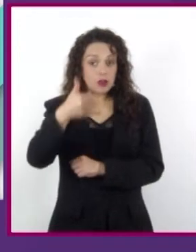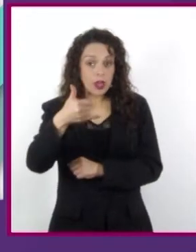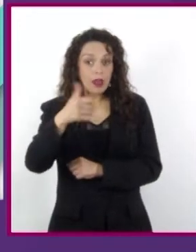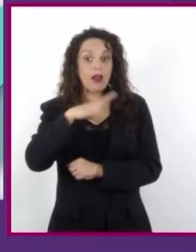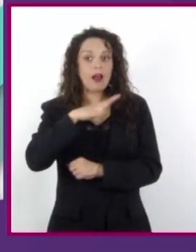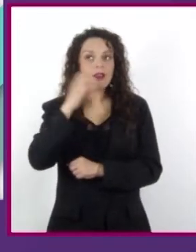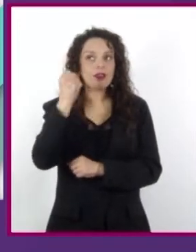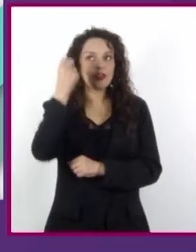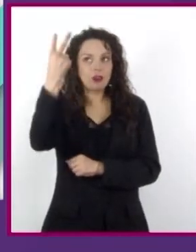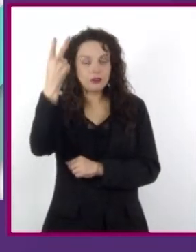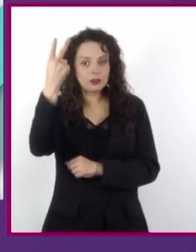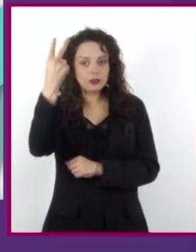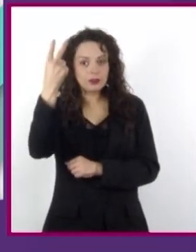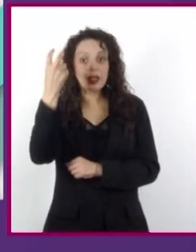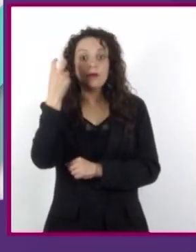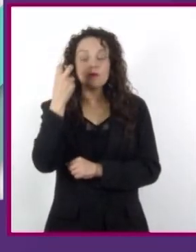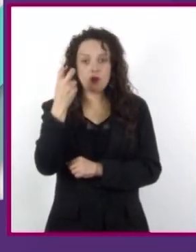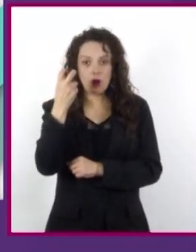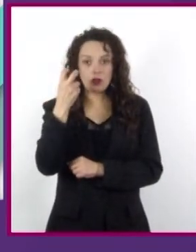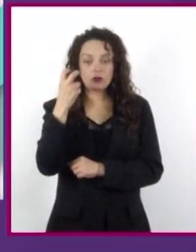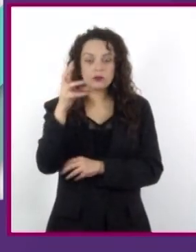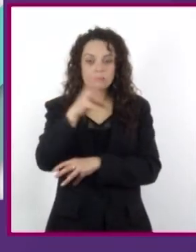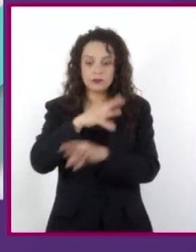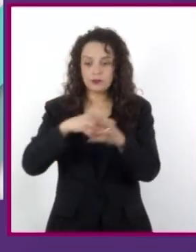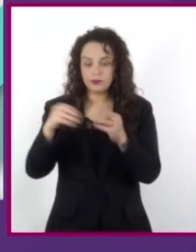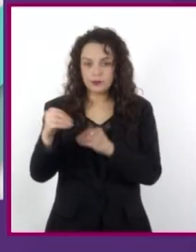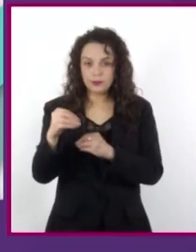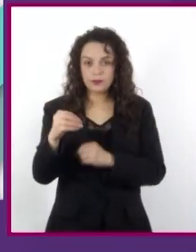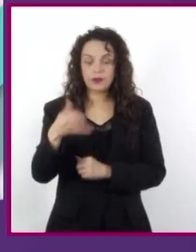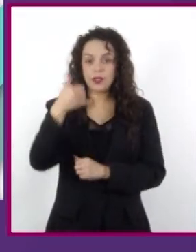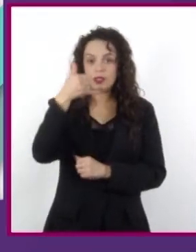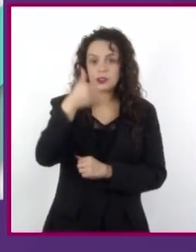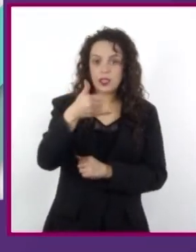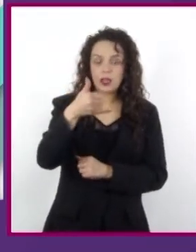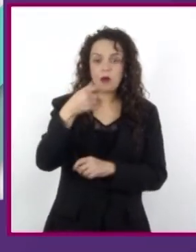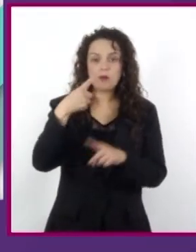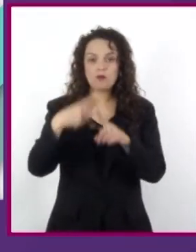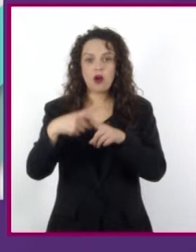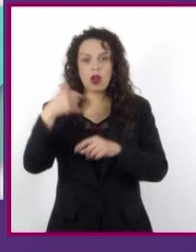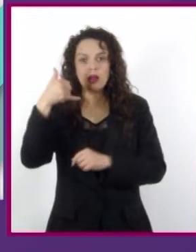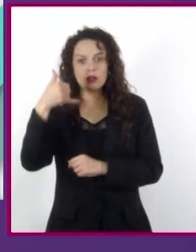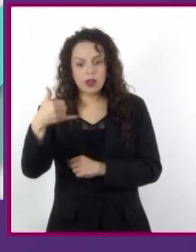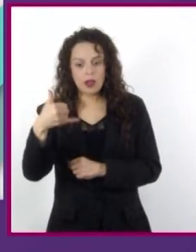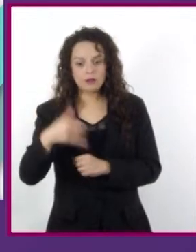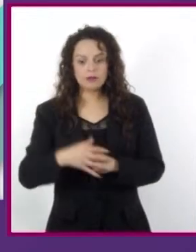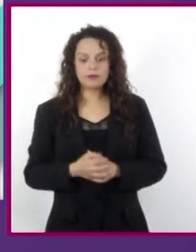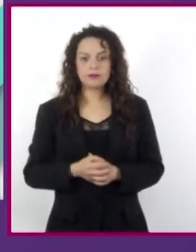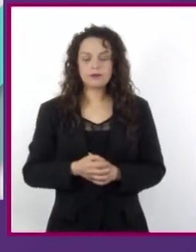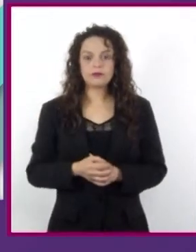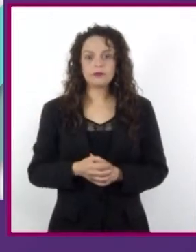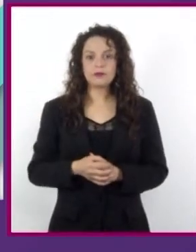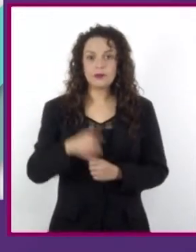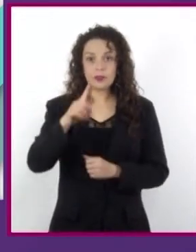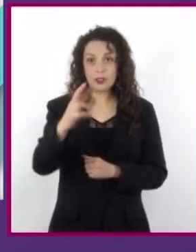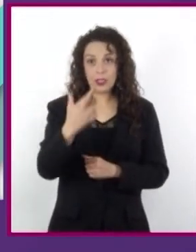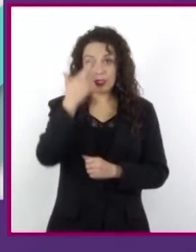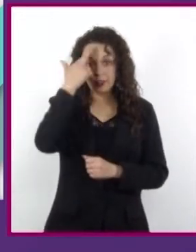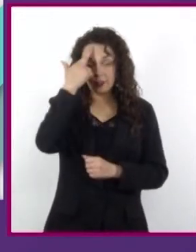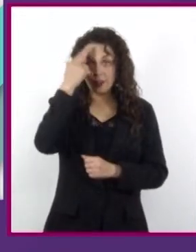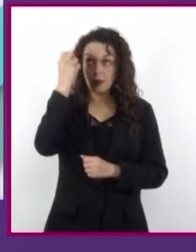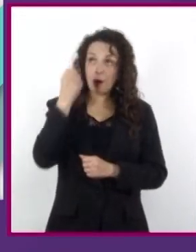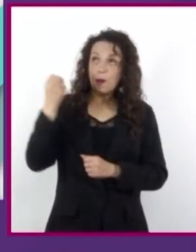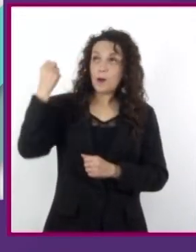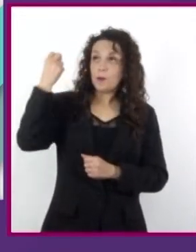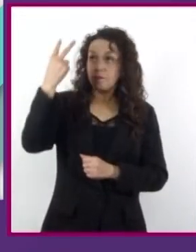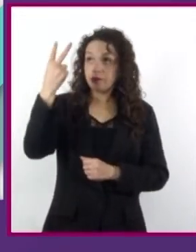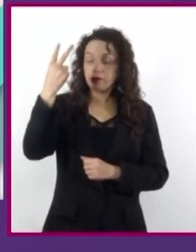cuadrado. Entonces la descomponemos como y por y. Recuerden que elevar al cuadrado es lo